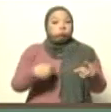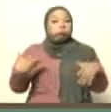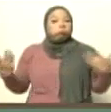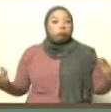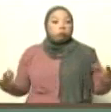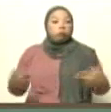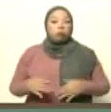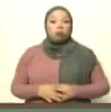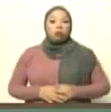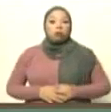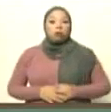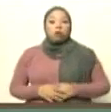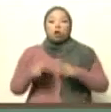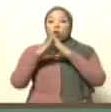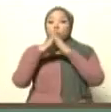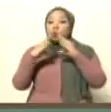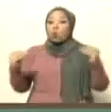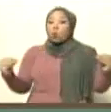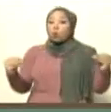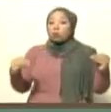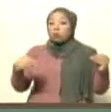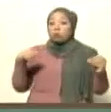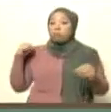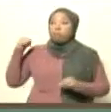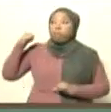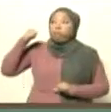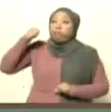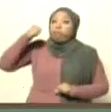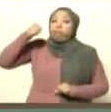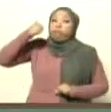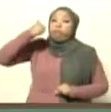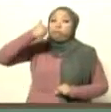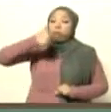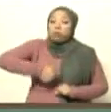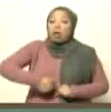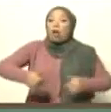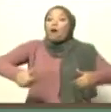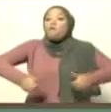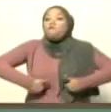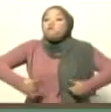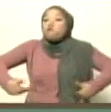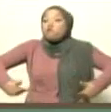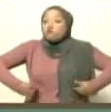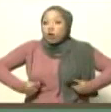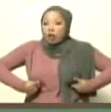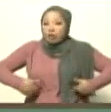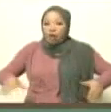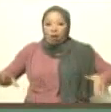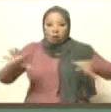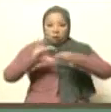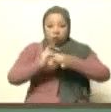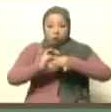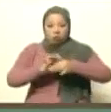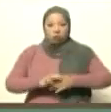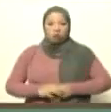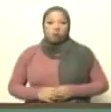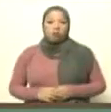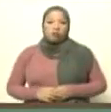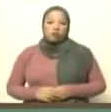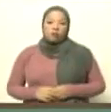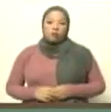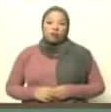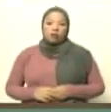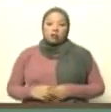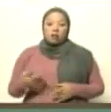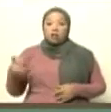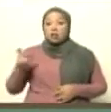Lo hemos hecho en todo este tiempo y vamos a seguir haciendo. Ahorita cargados de más fuerza, más unidad revolucionaria. Más